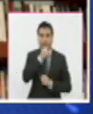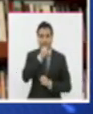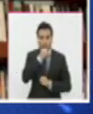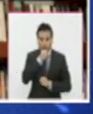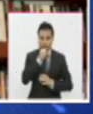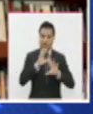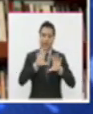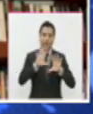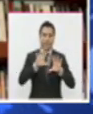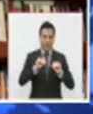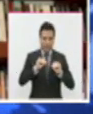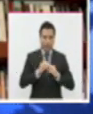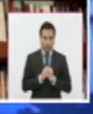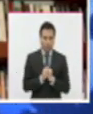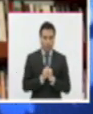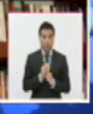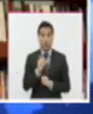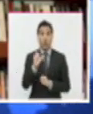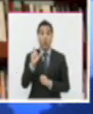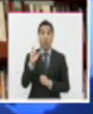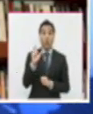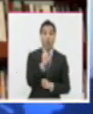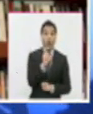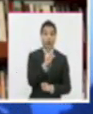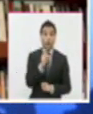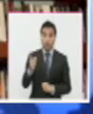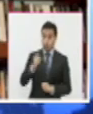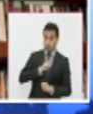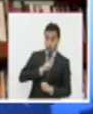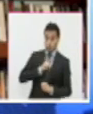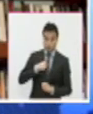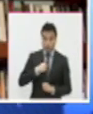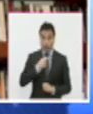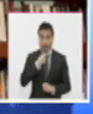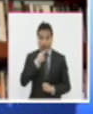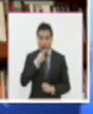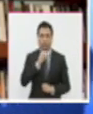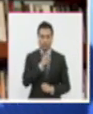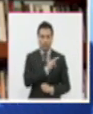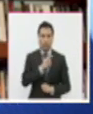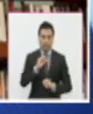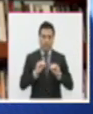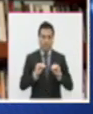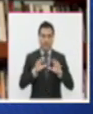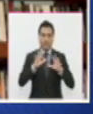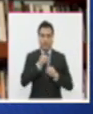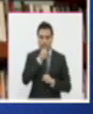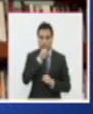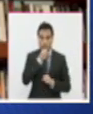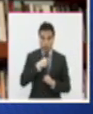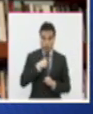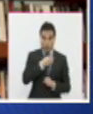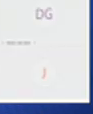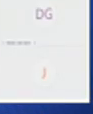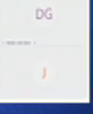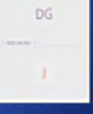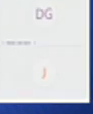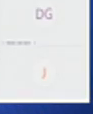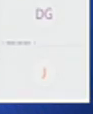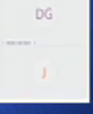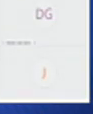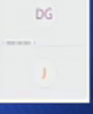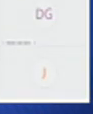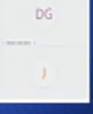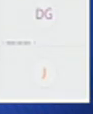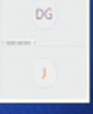la Secretaría de Gobernación. Sí. Y eso fue lo que posibilitó el cambio político de México, que en una de sus